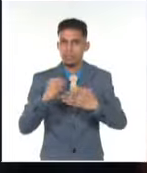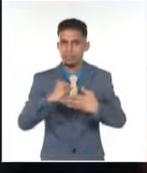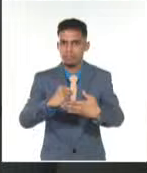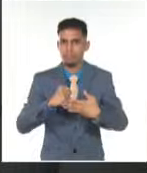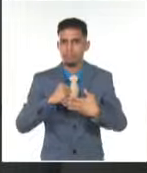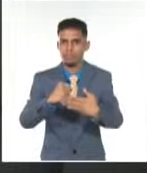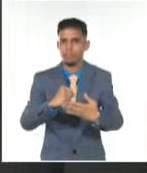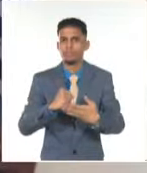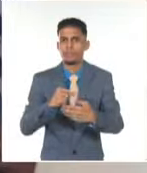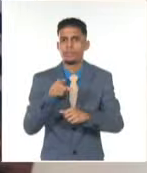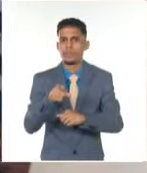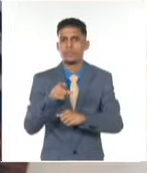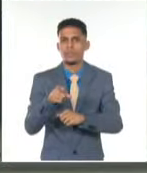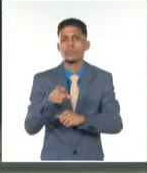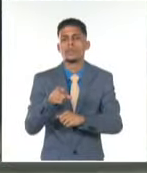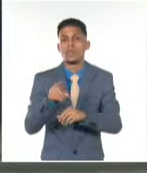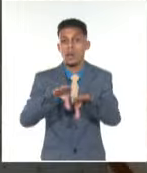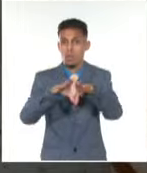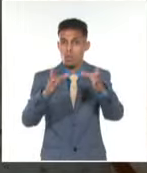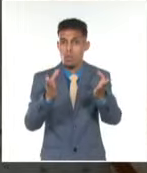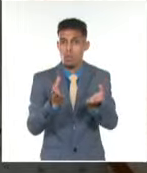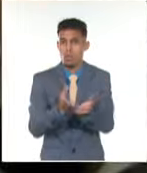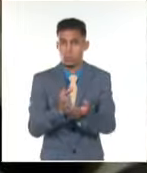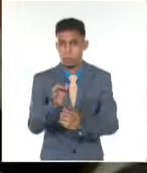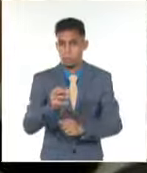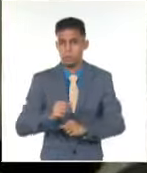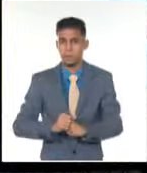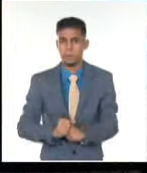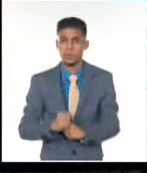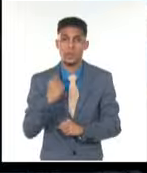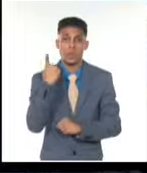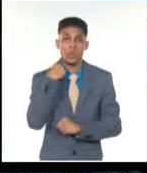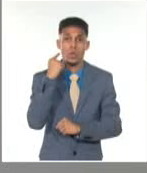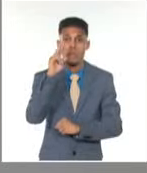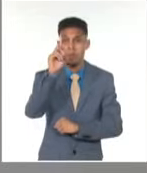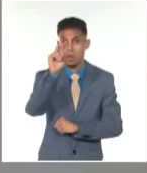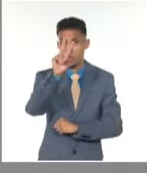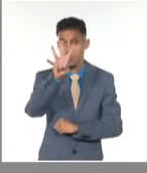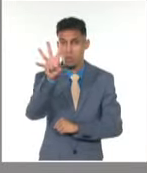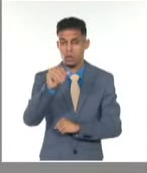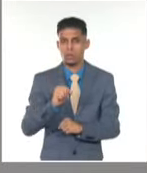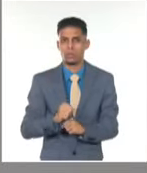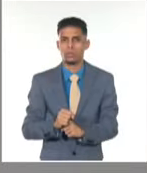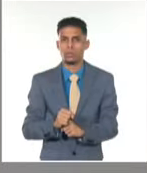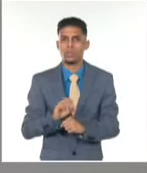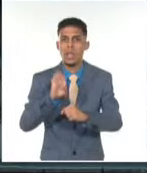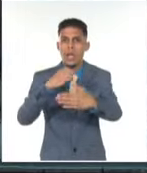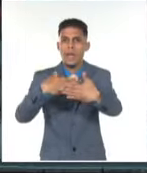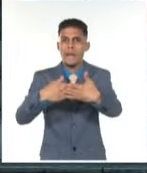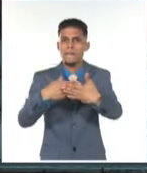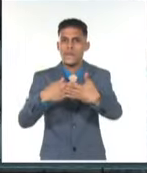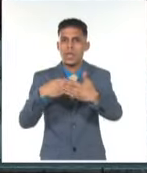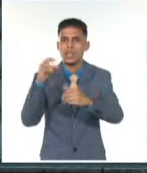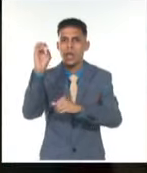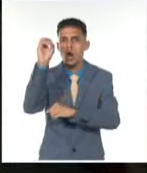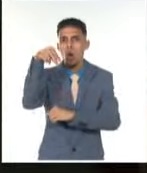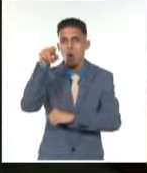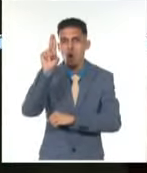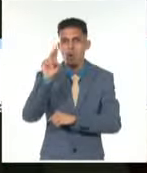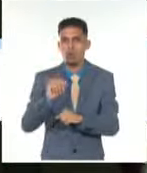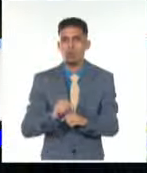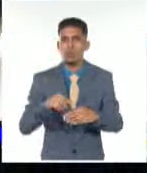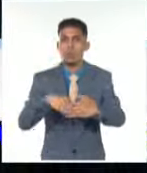la región y el mundo. En el 2024, el organismo de las Naciones Unidas conmemora